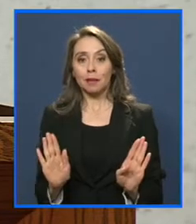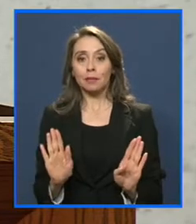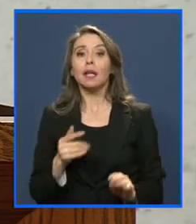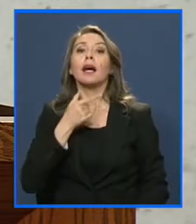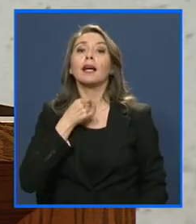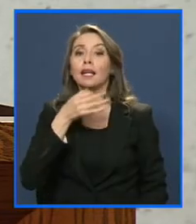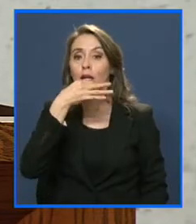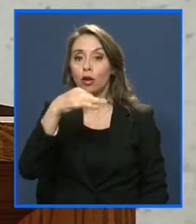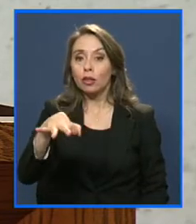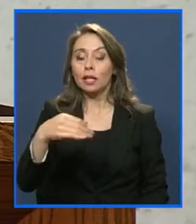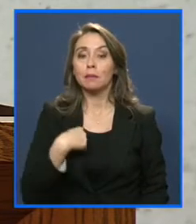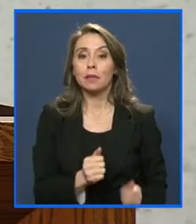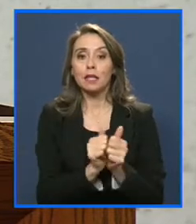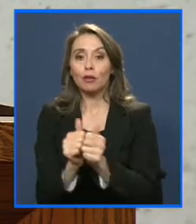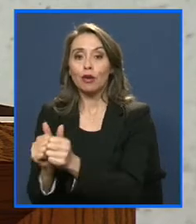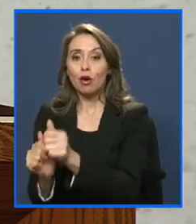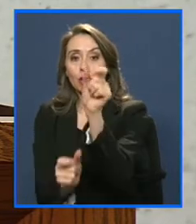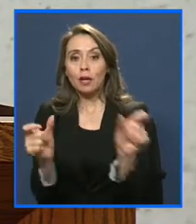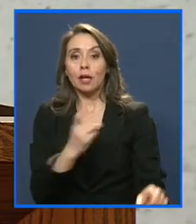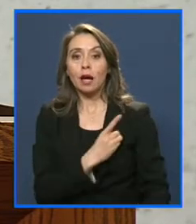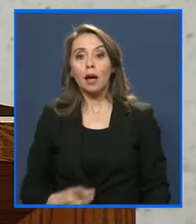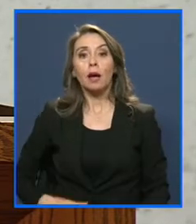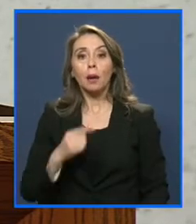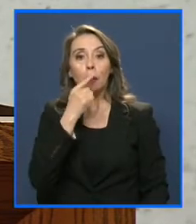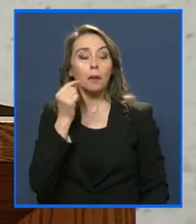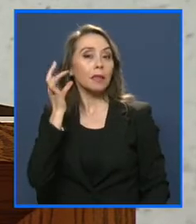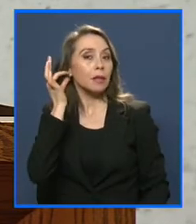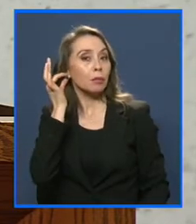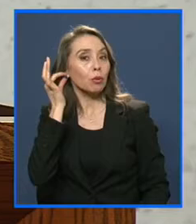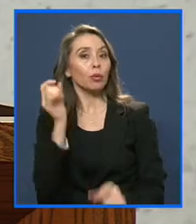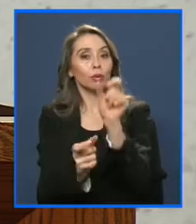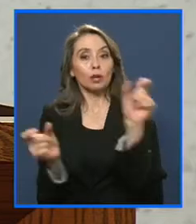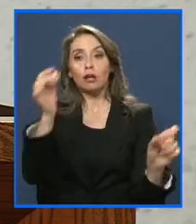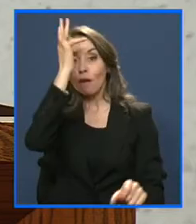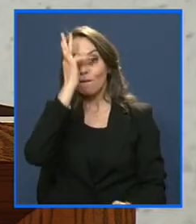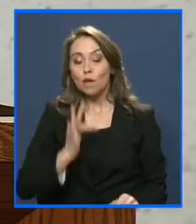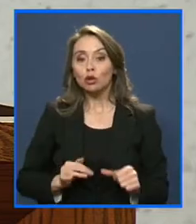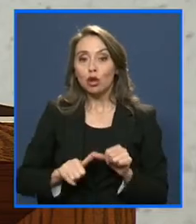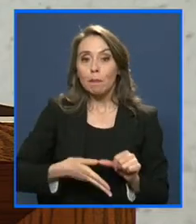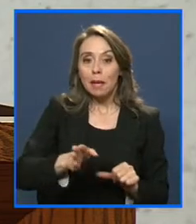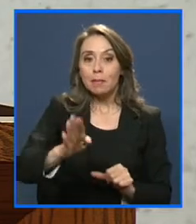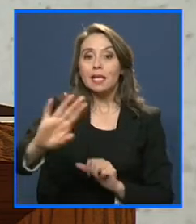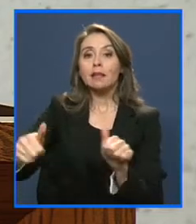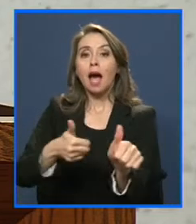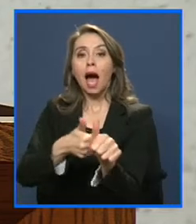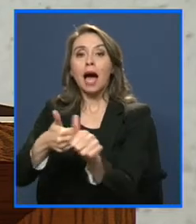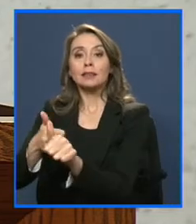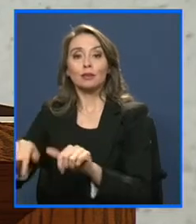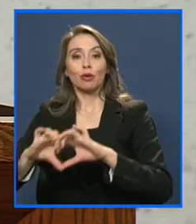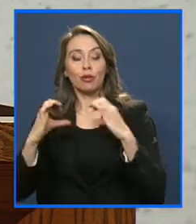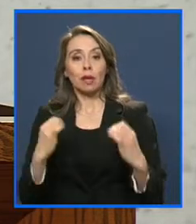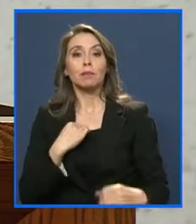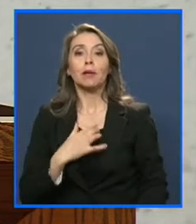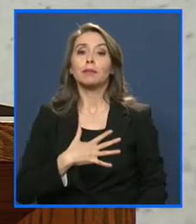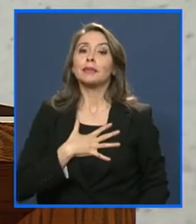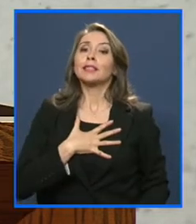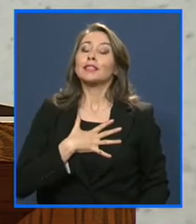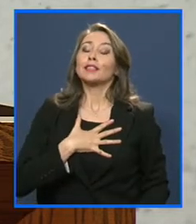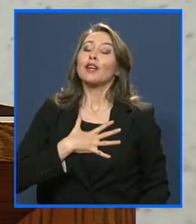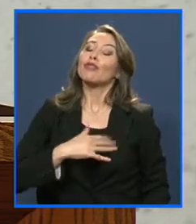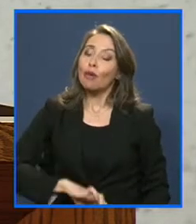decirle a mis colegas diputados y diputadas a los funcionarios permanentes y asesores de esta cámara que me siento profundamente